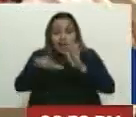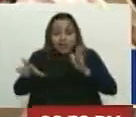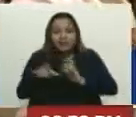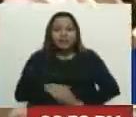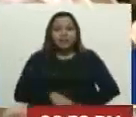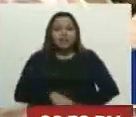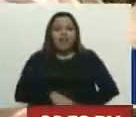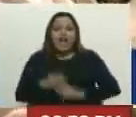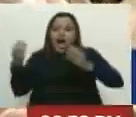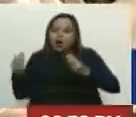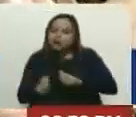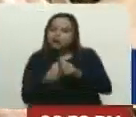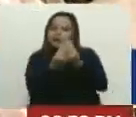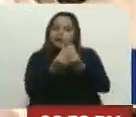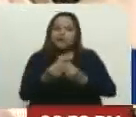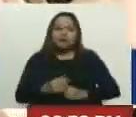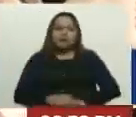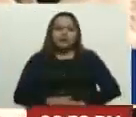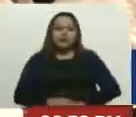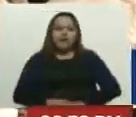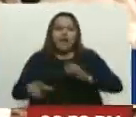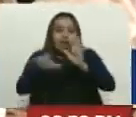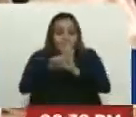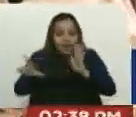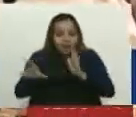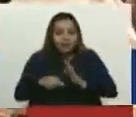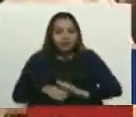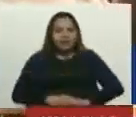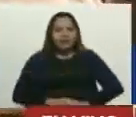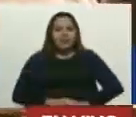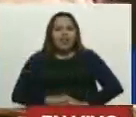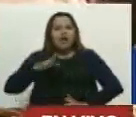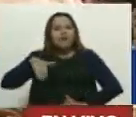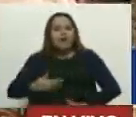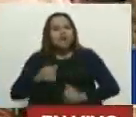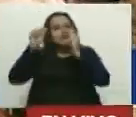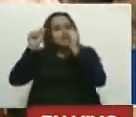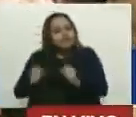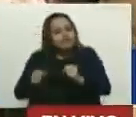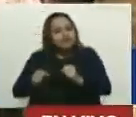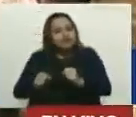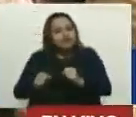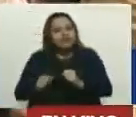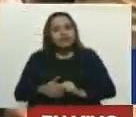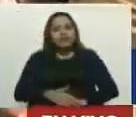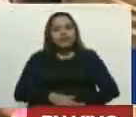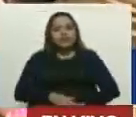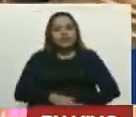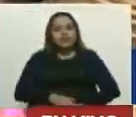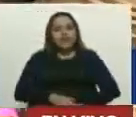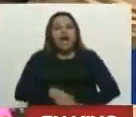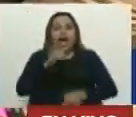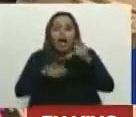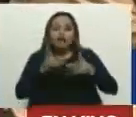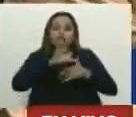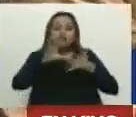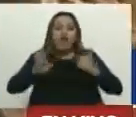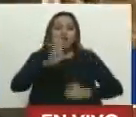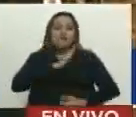de acompañamiento, una ley de garantías, porque si algo caracteriza a